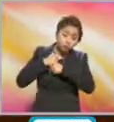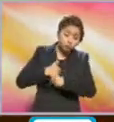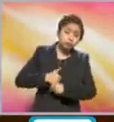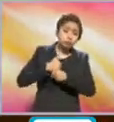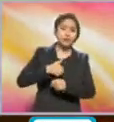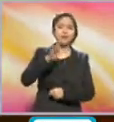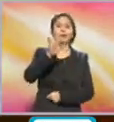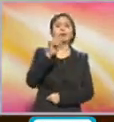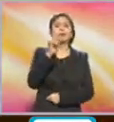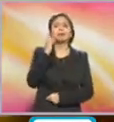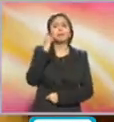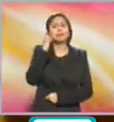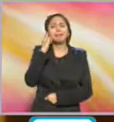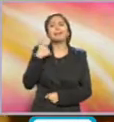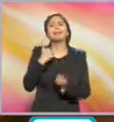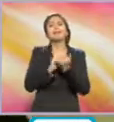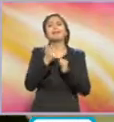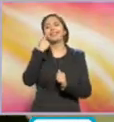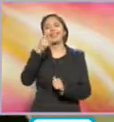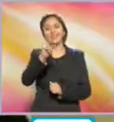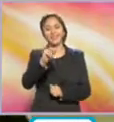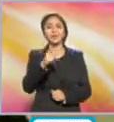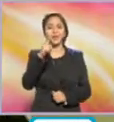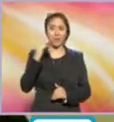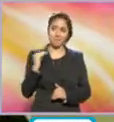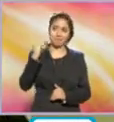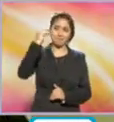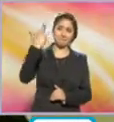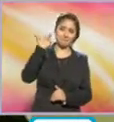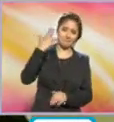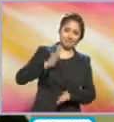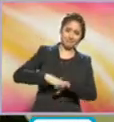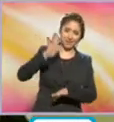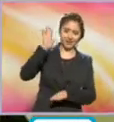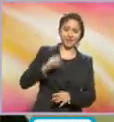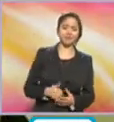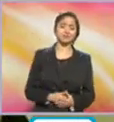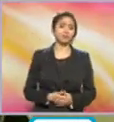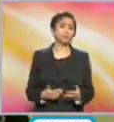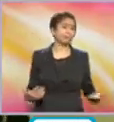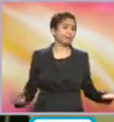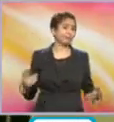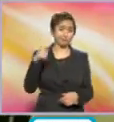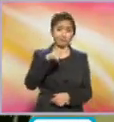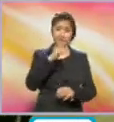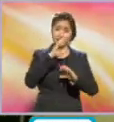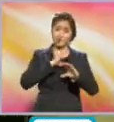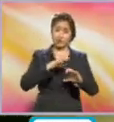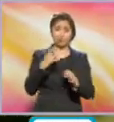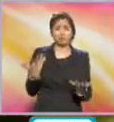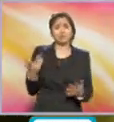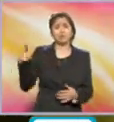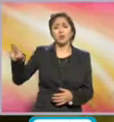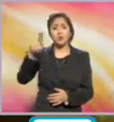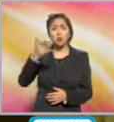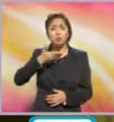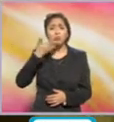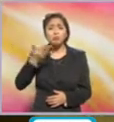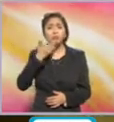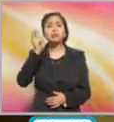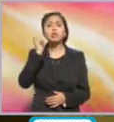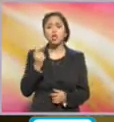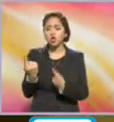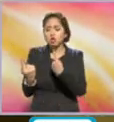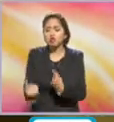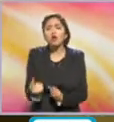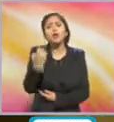vida. una cállate. Súbanle tantito, ¿no? Sí, es una canción Es que emblemática. Es clásica y te la cantan, como dice Enrique, los